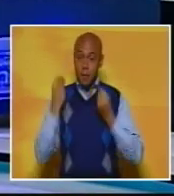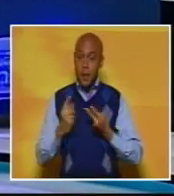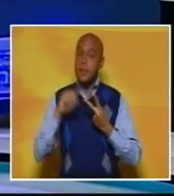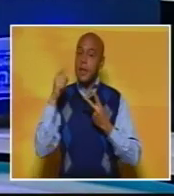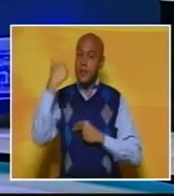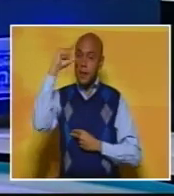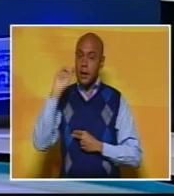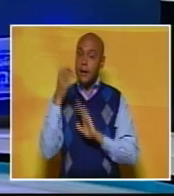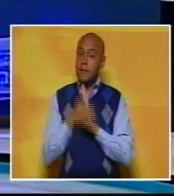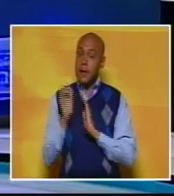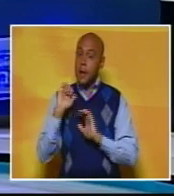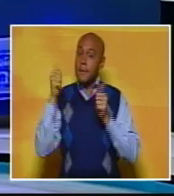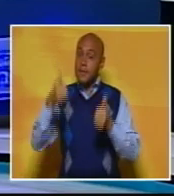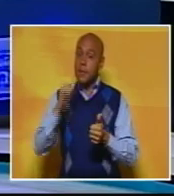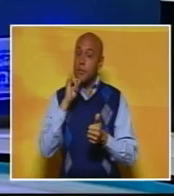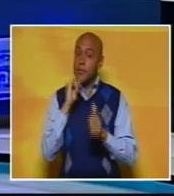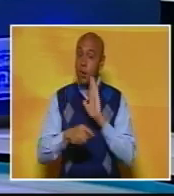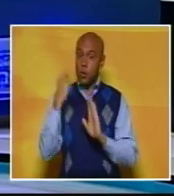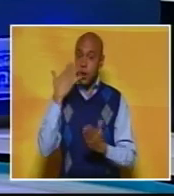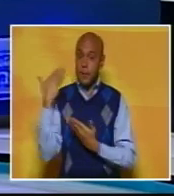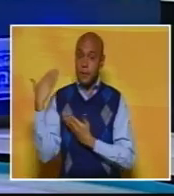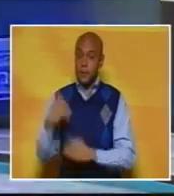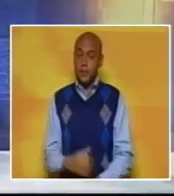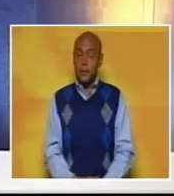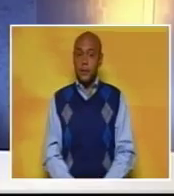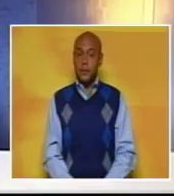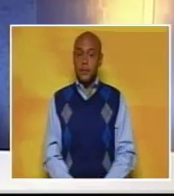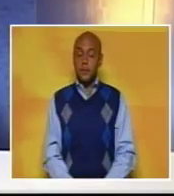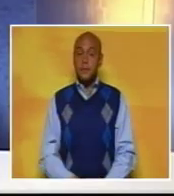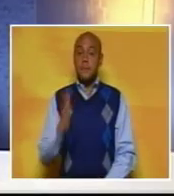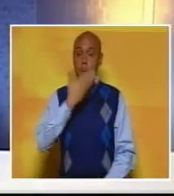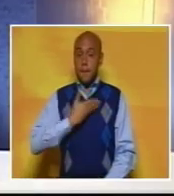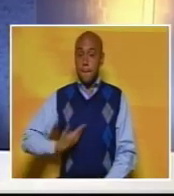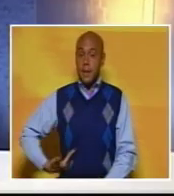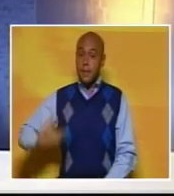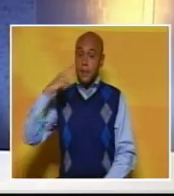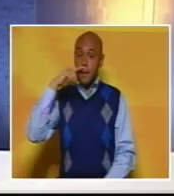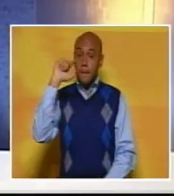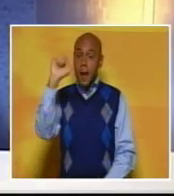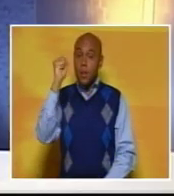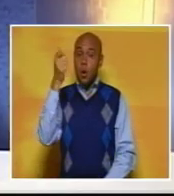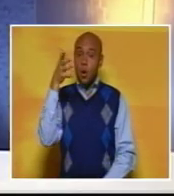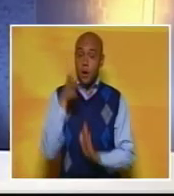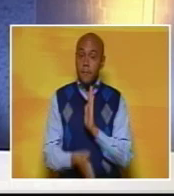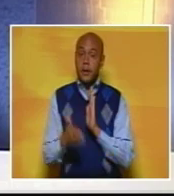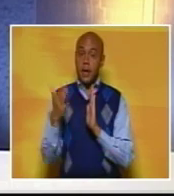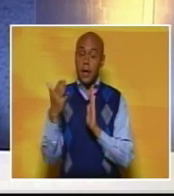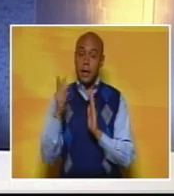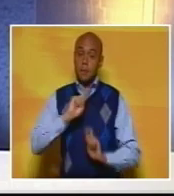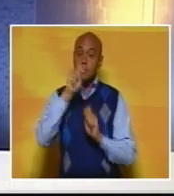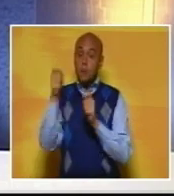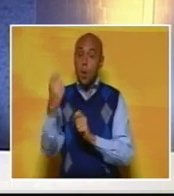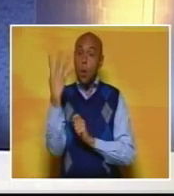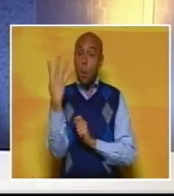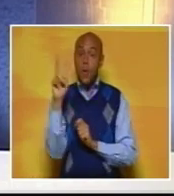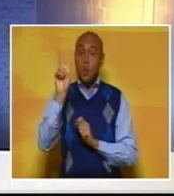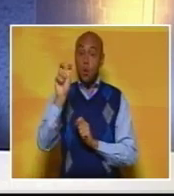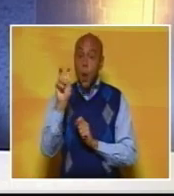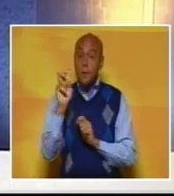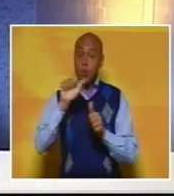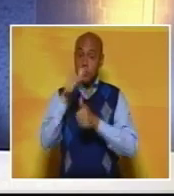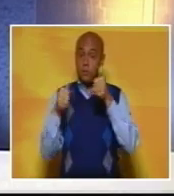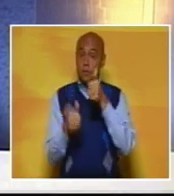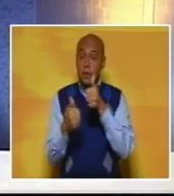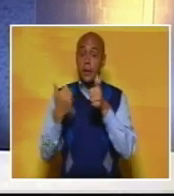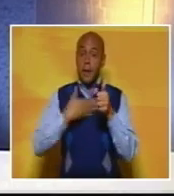Andrina Yepes. Comenzamos a revisar las informaciones de inmediato. El presidente de la República, Nicolás Maduro, nombró a 4 nuevos vicepresidentes en